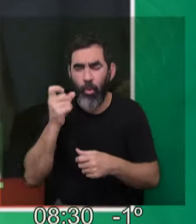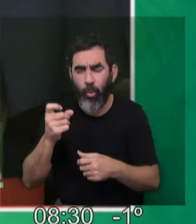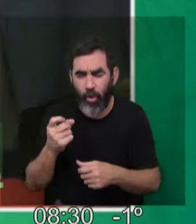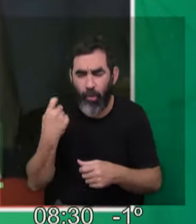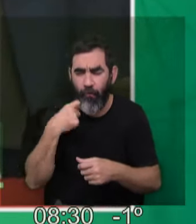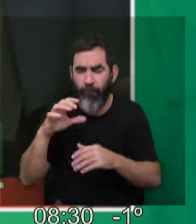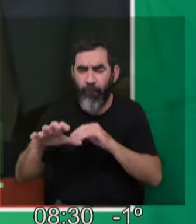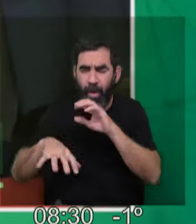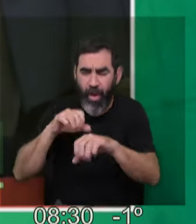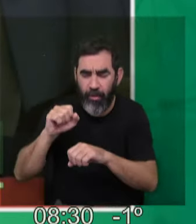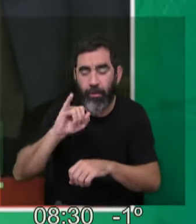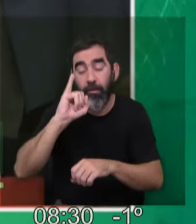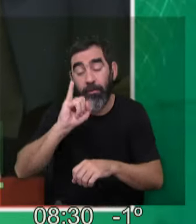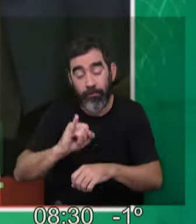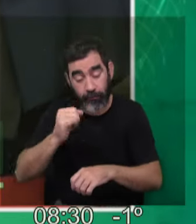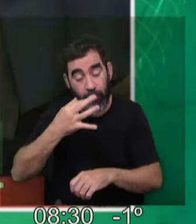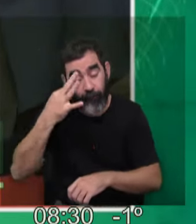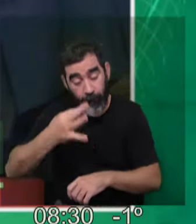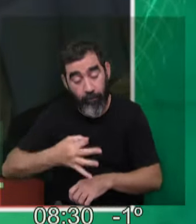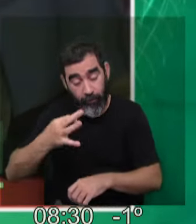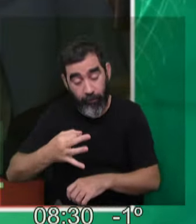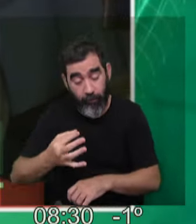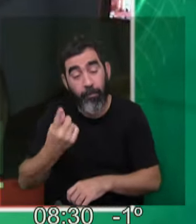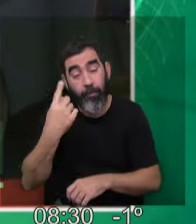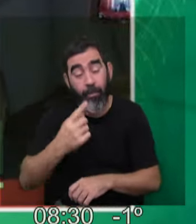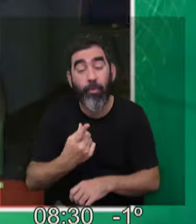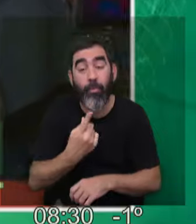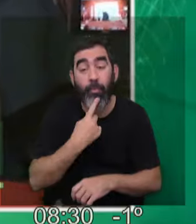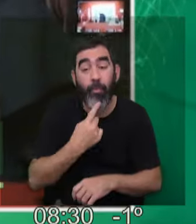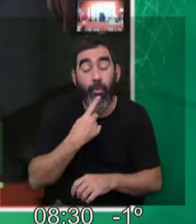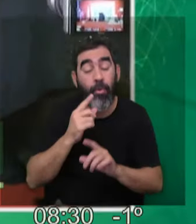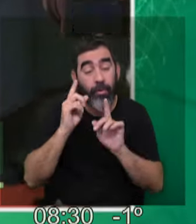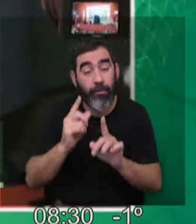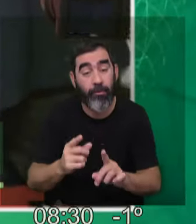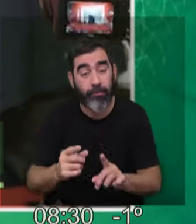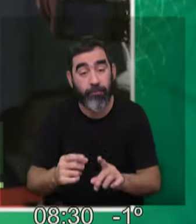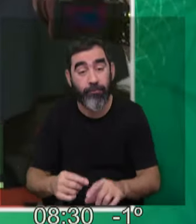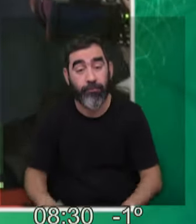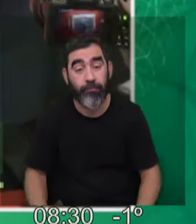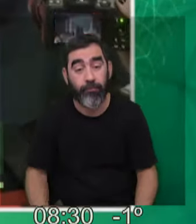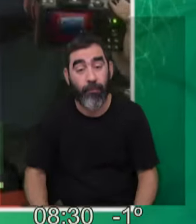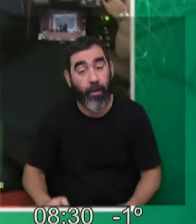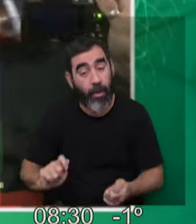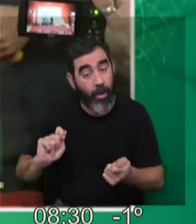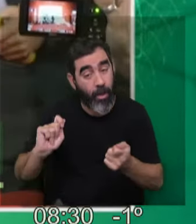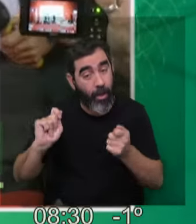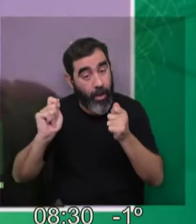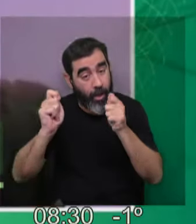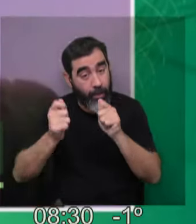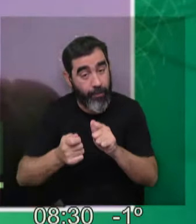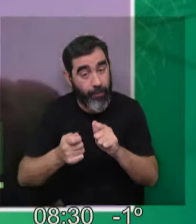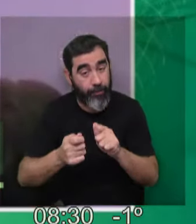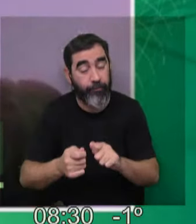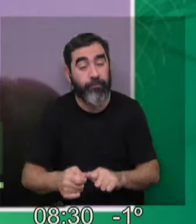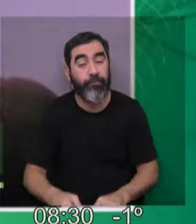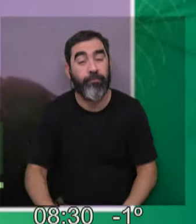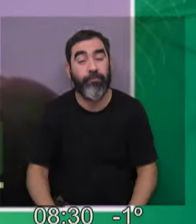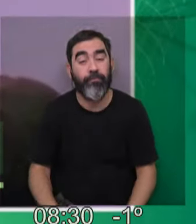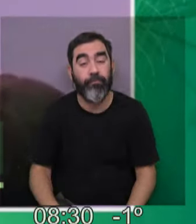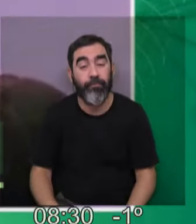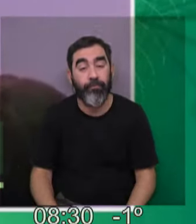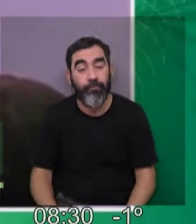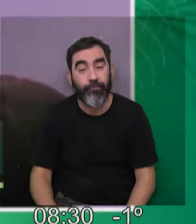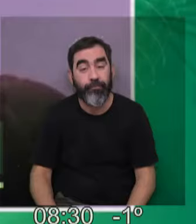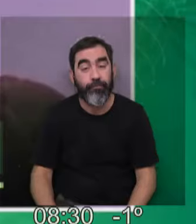Partido Nacional. Sí, es verdad. Pero la política también ha ido cambiando mucho. Y